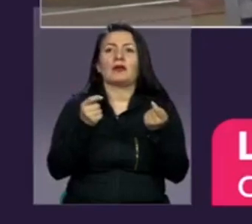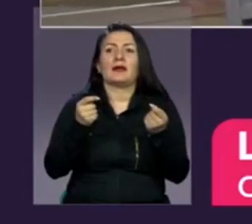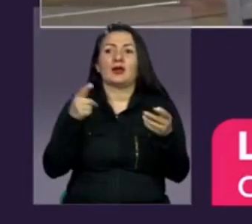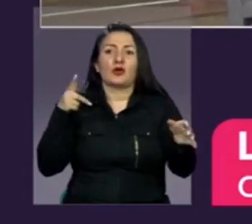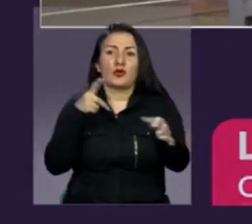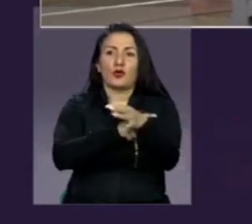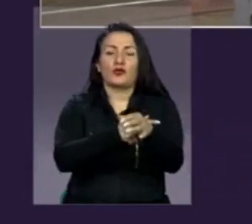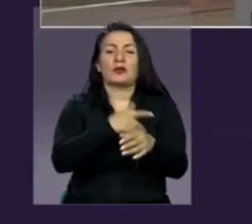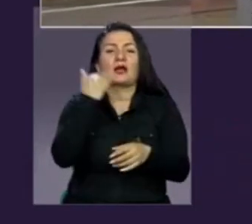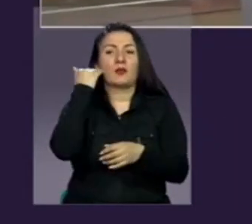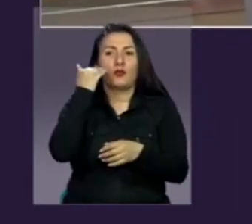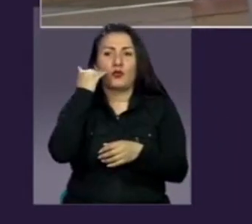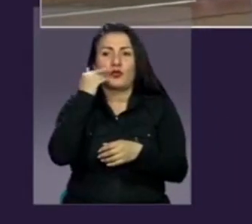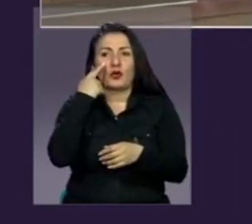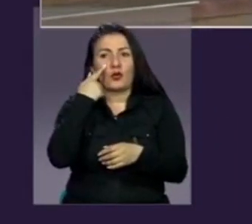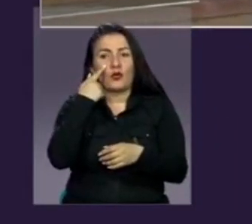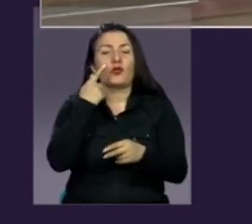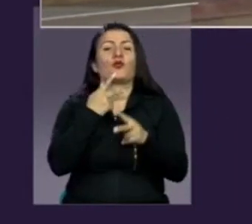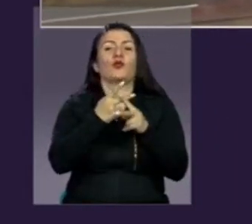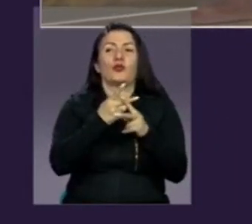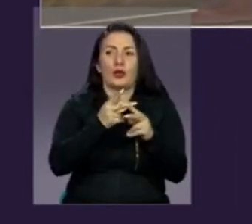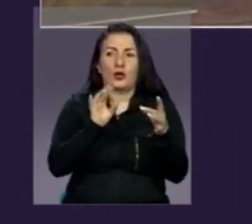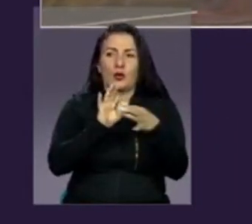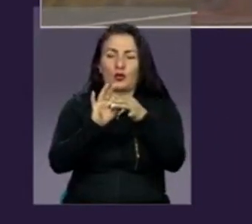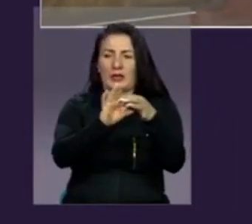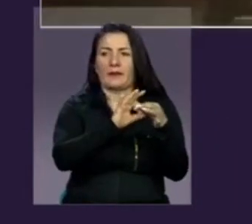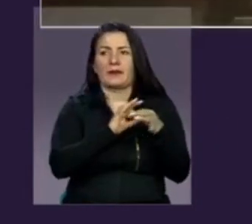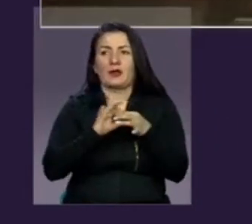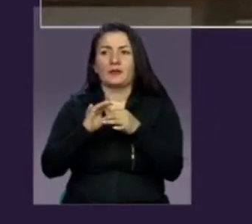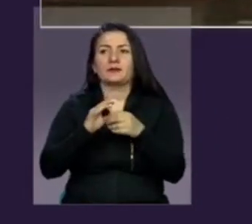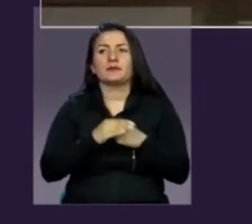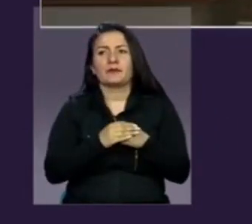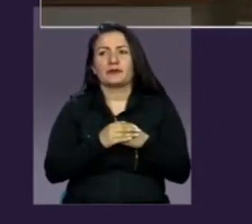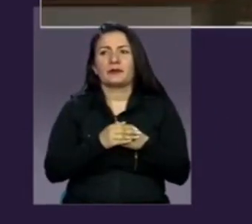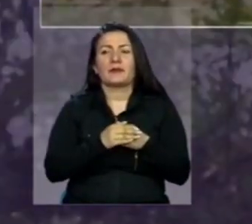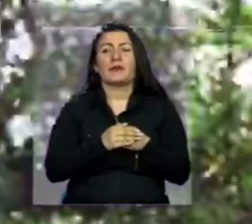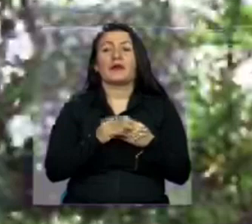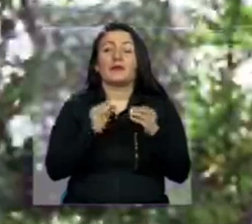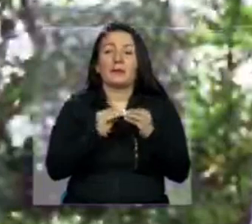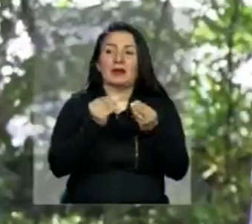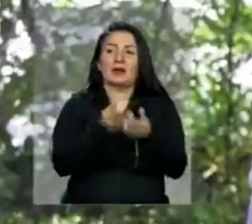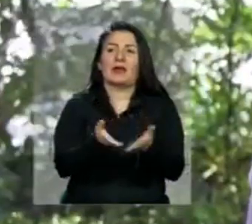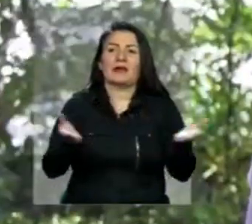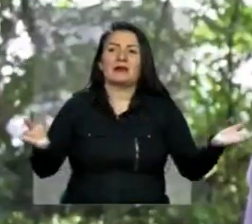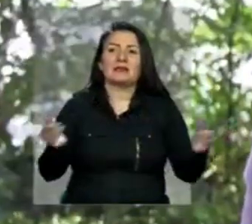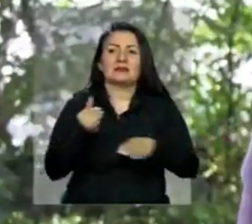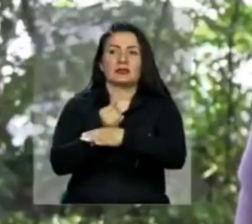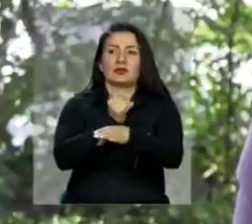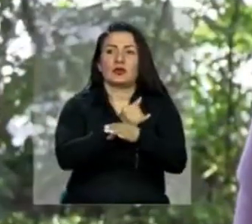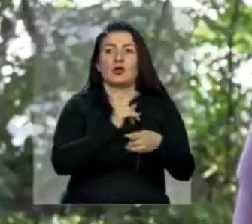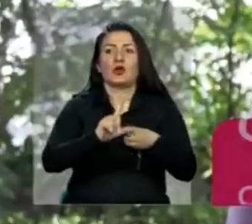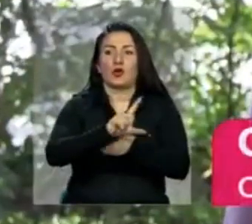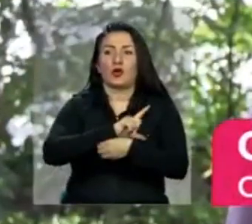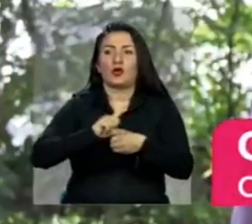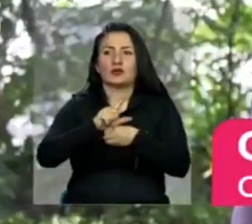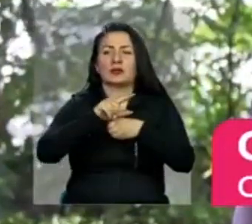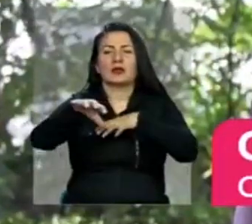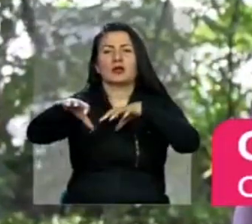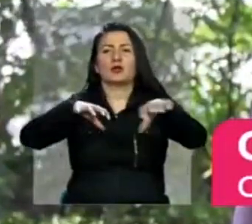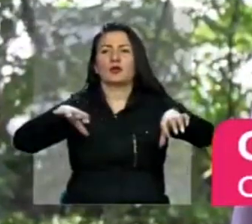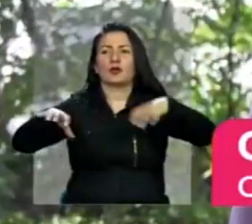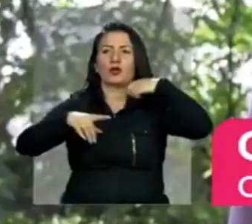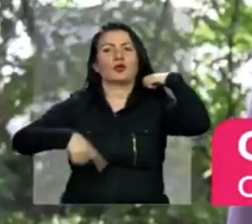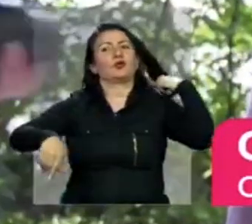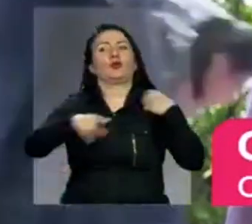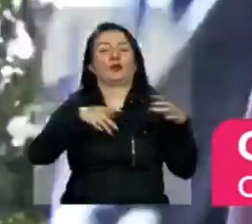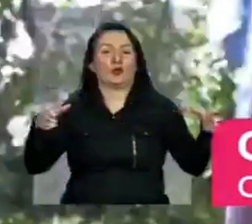agresión, los inmediatamente estén conectados. Procurar llevar la oferta institucional a las localidades, desconcentrar